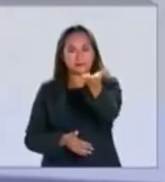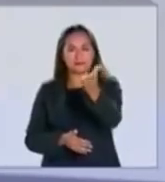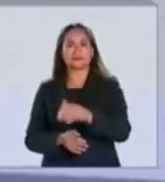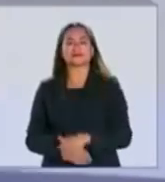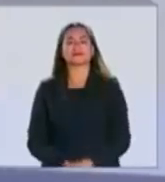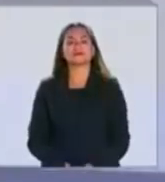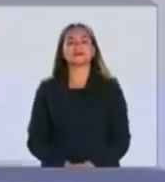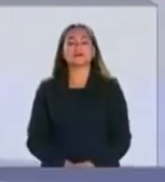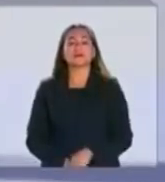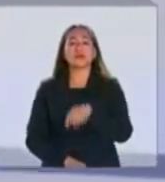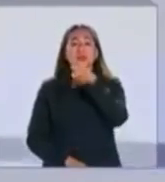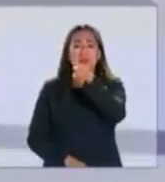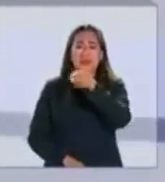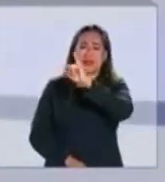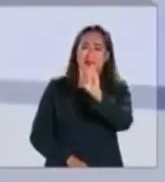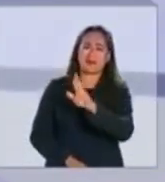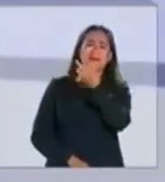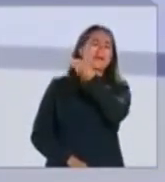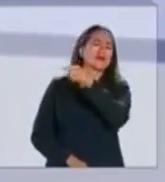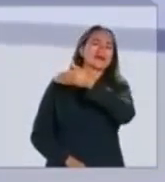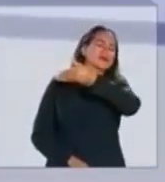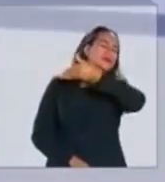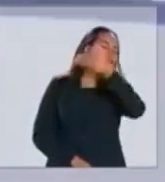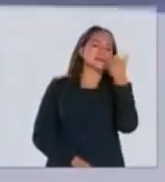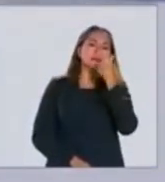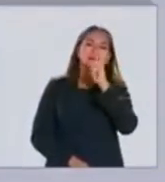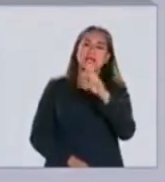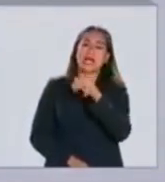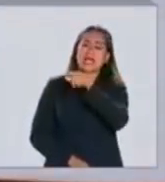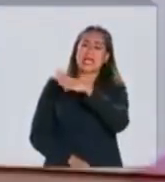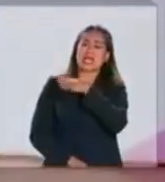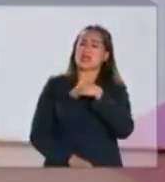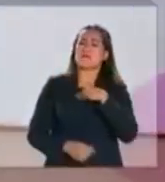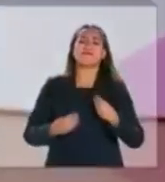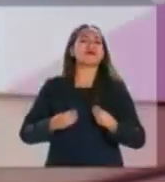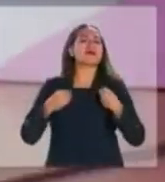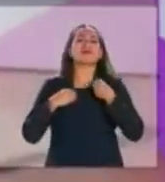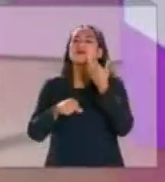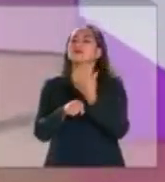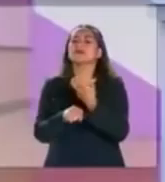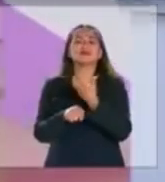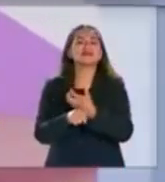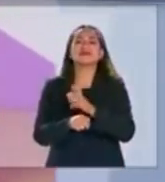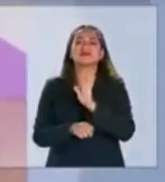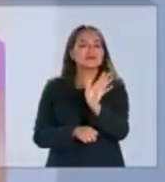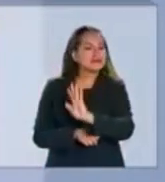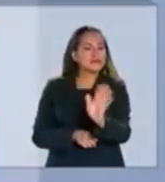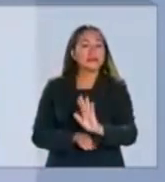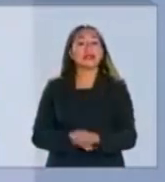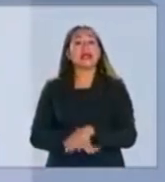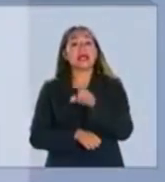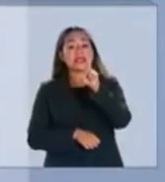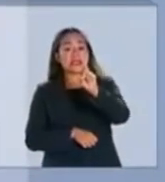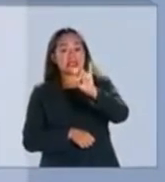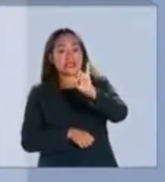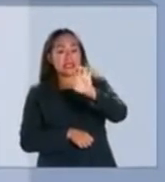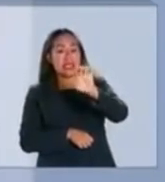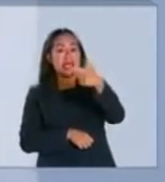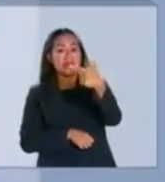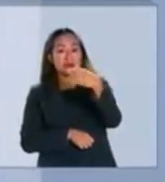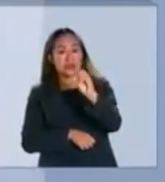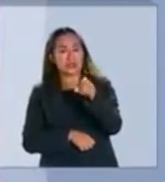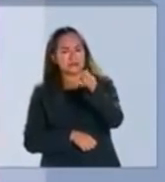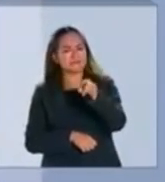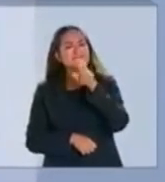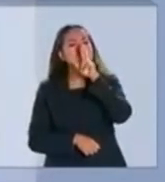informado mis hijos no viven en eeuu diego creo que tu pregunta es fundamental porque no se trata nada más de que haya trabajo se